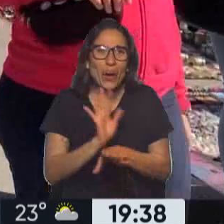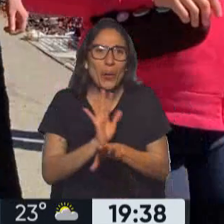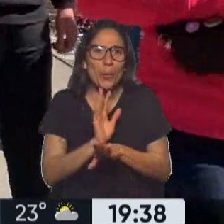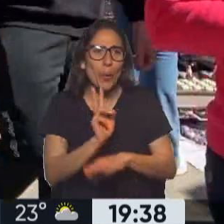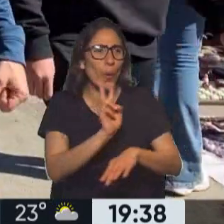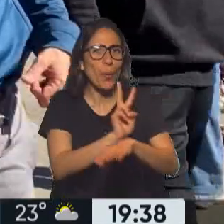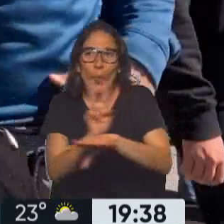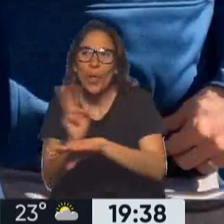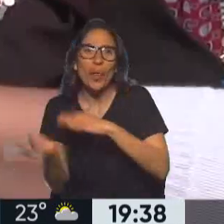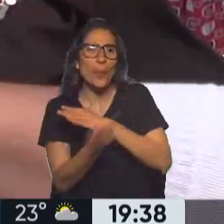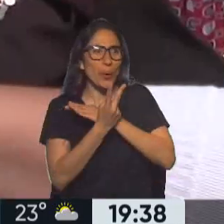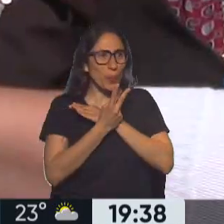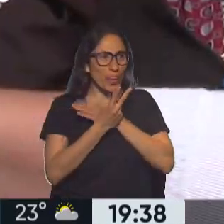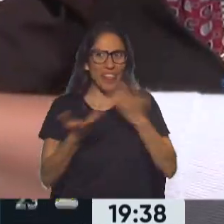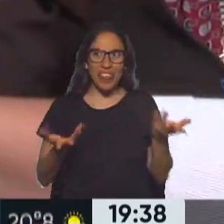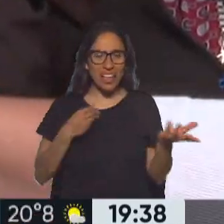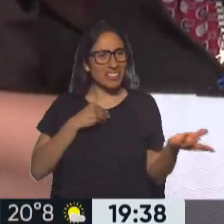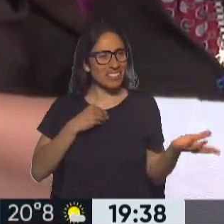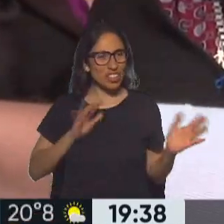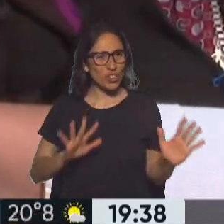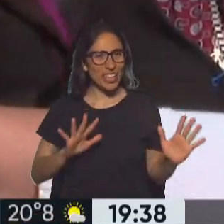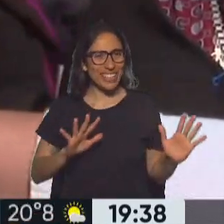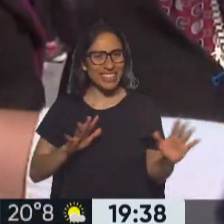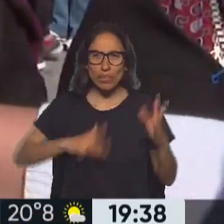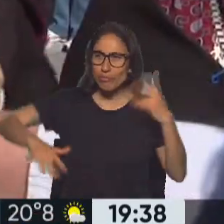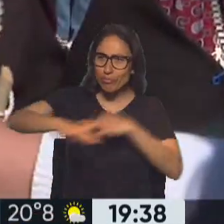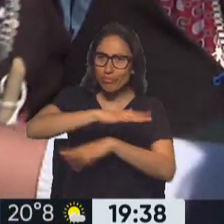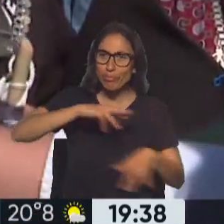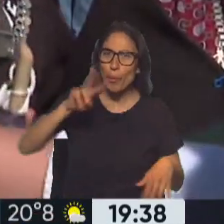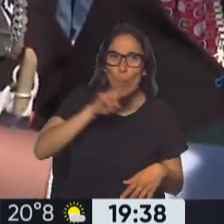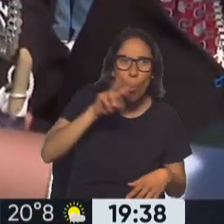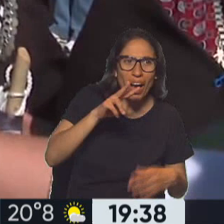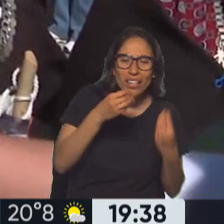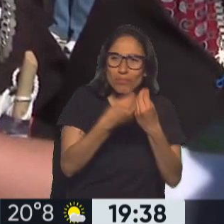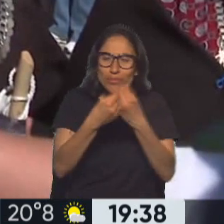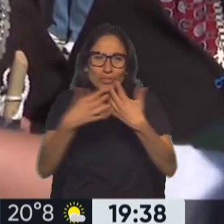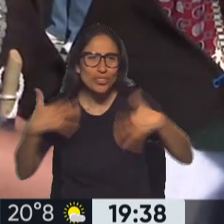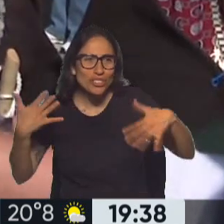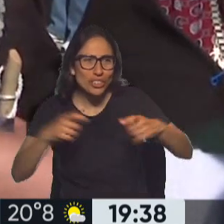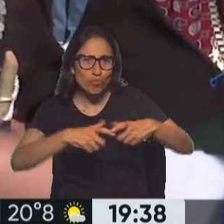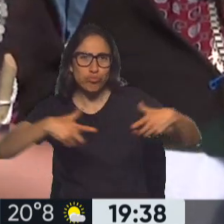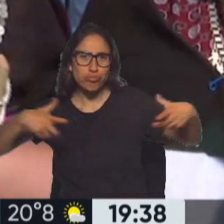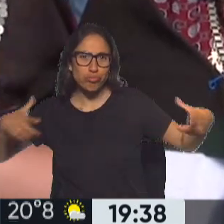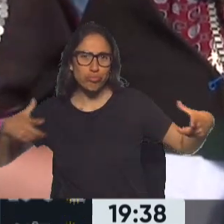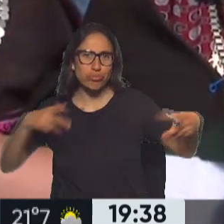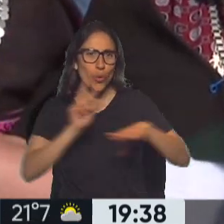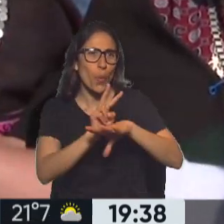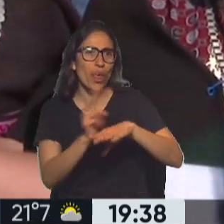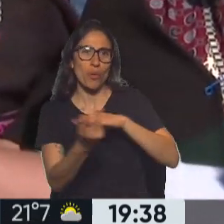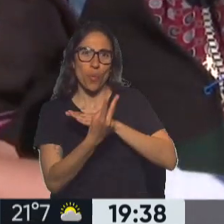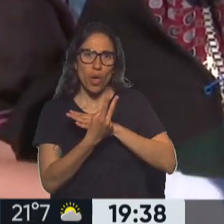con ese nivel de conciencia, conociendo muchas veces también, ¿no? Acerca de nuestras